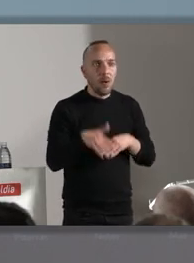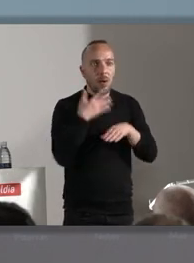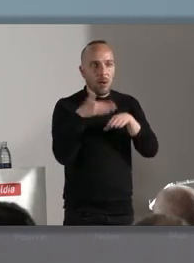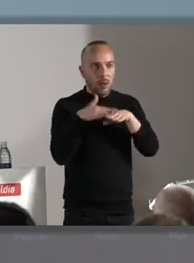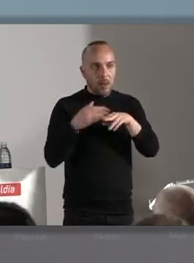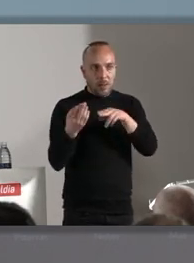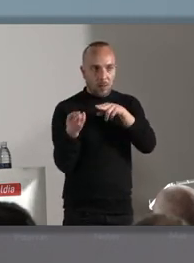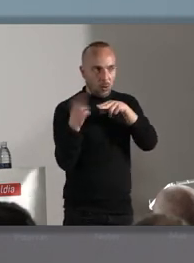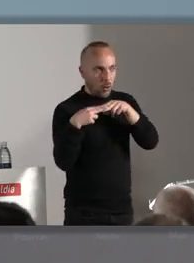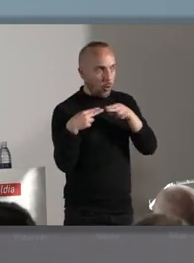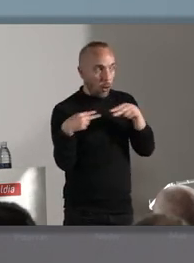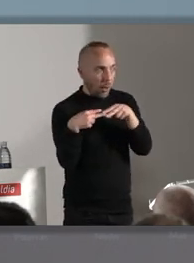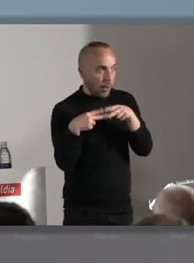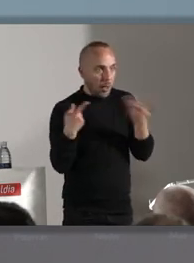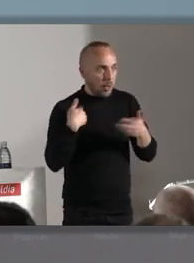conectar el portátil que no funciona.